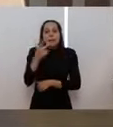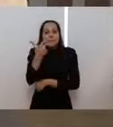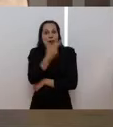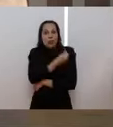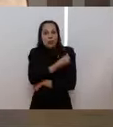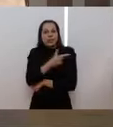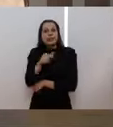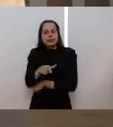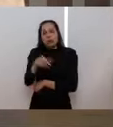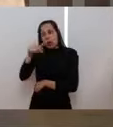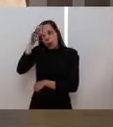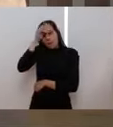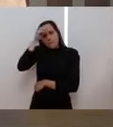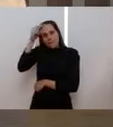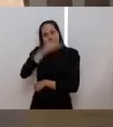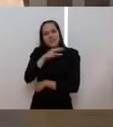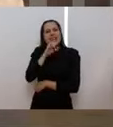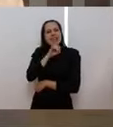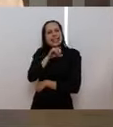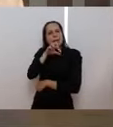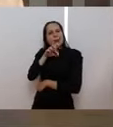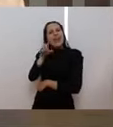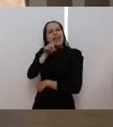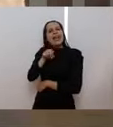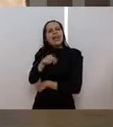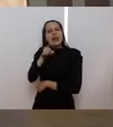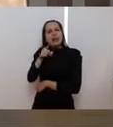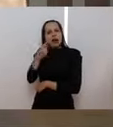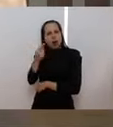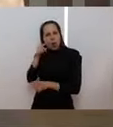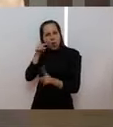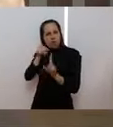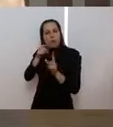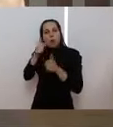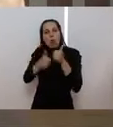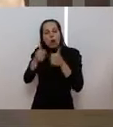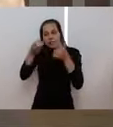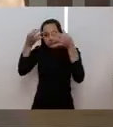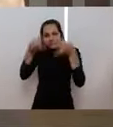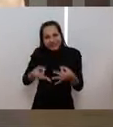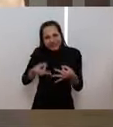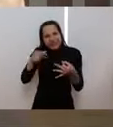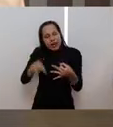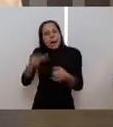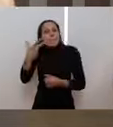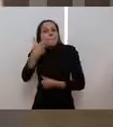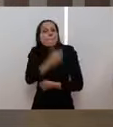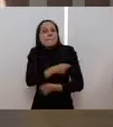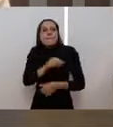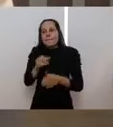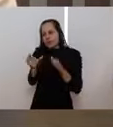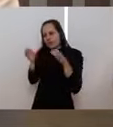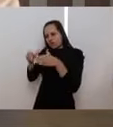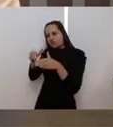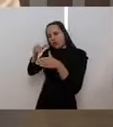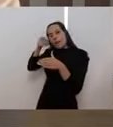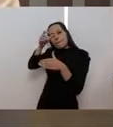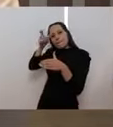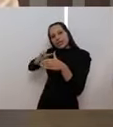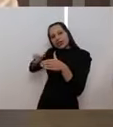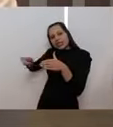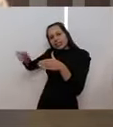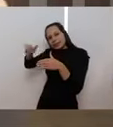central como ips la misión de garantizar la vacunación del talento humano en salud